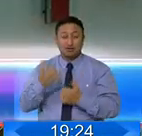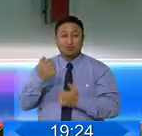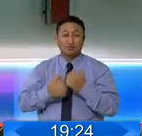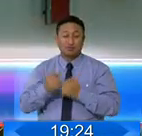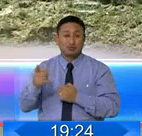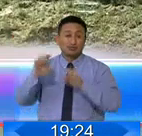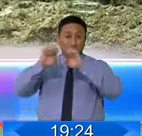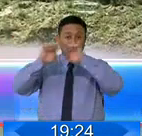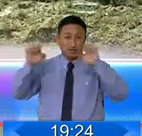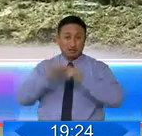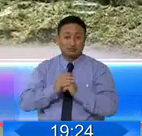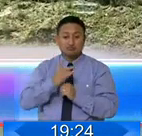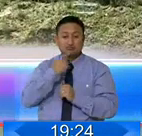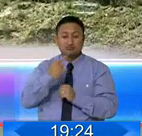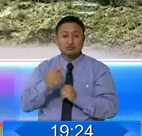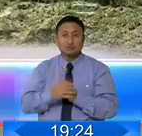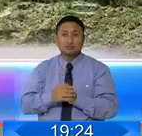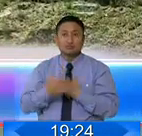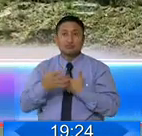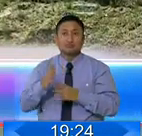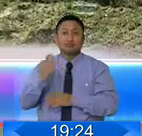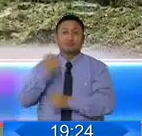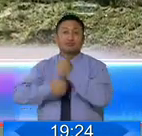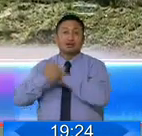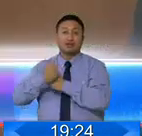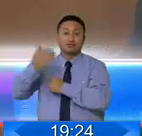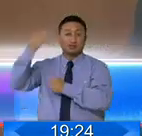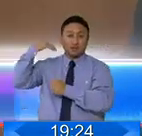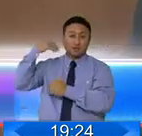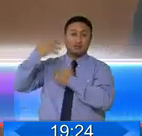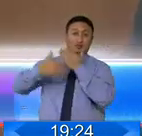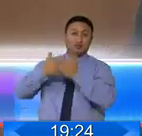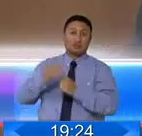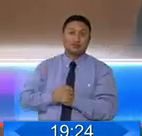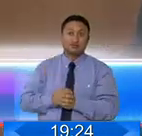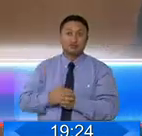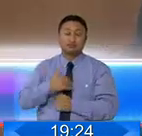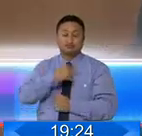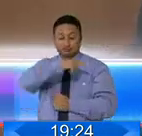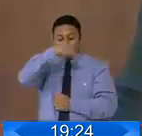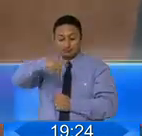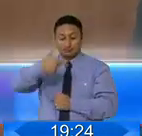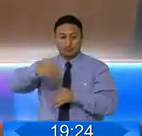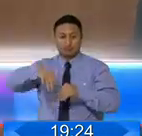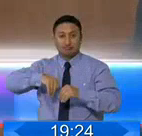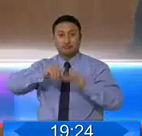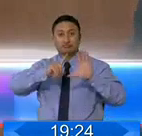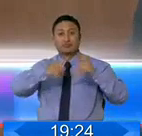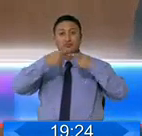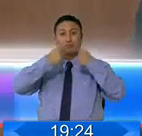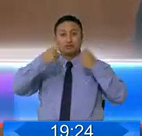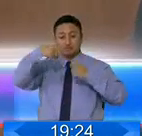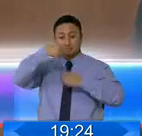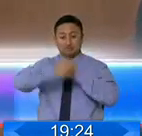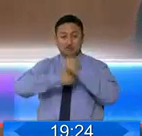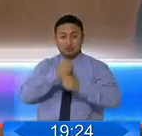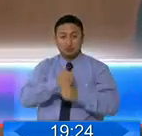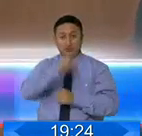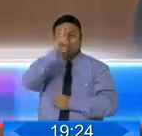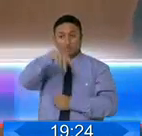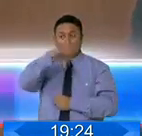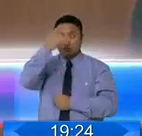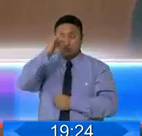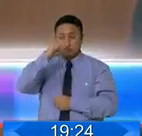de la empresa, que dice viene desde hace varios años. Nosotros asumimos aquí la gestión el 6 de marzo del presente año,